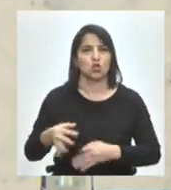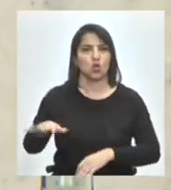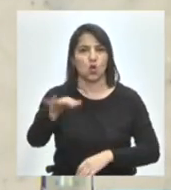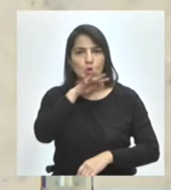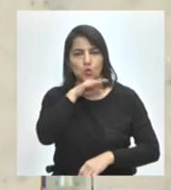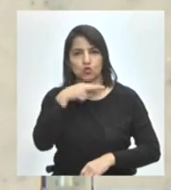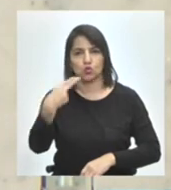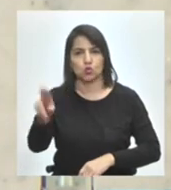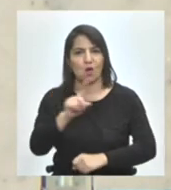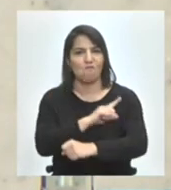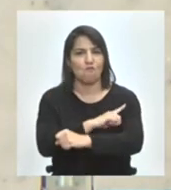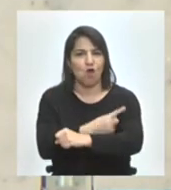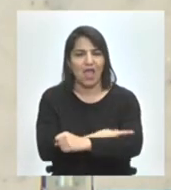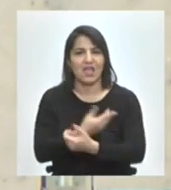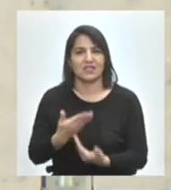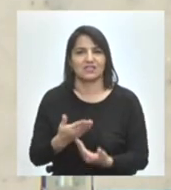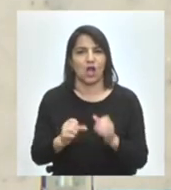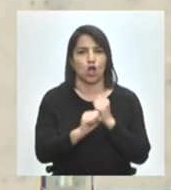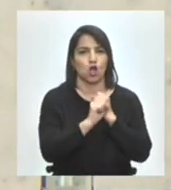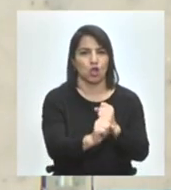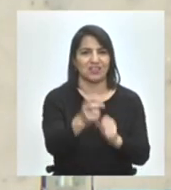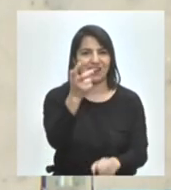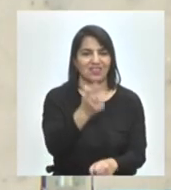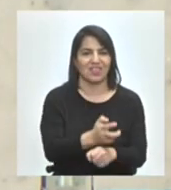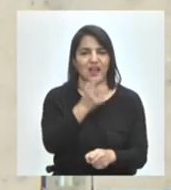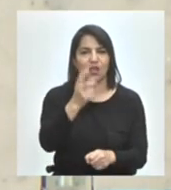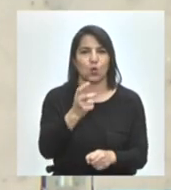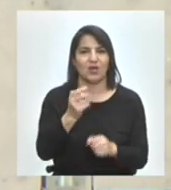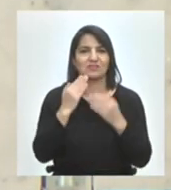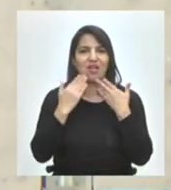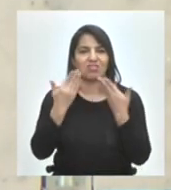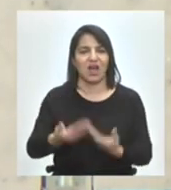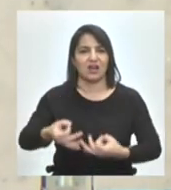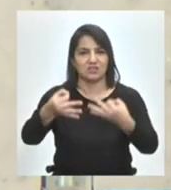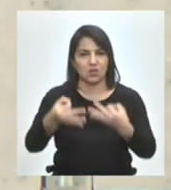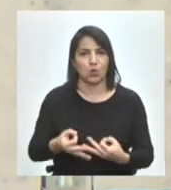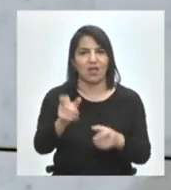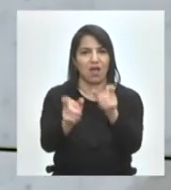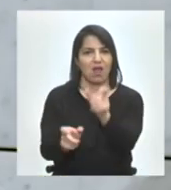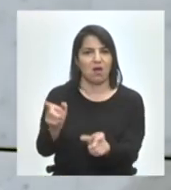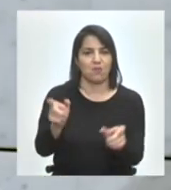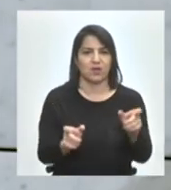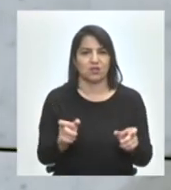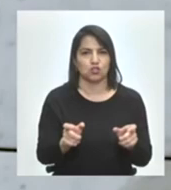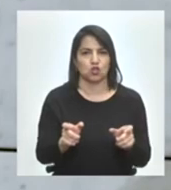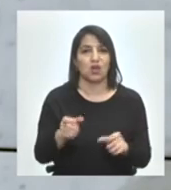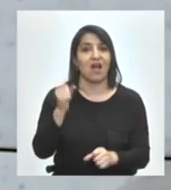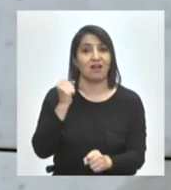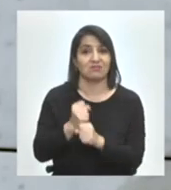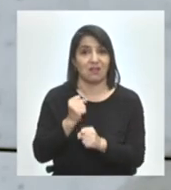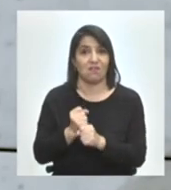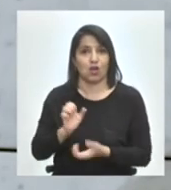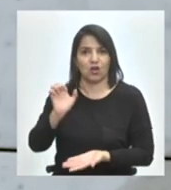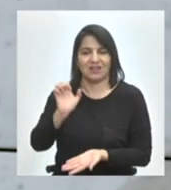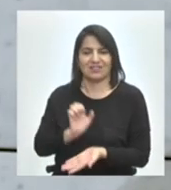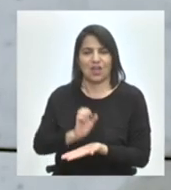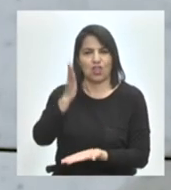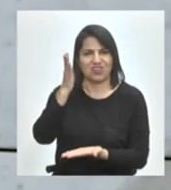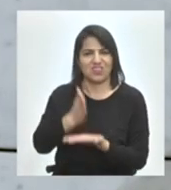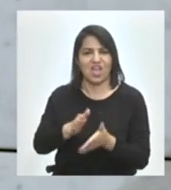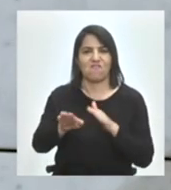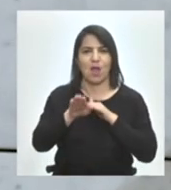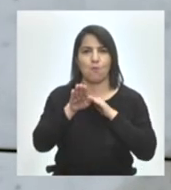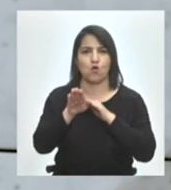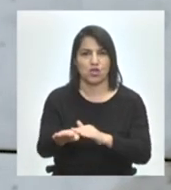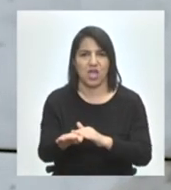de la fuerza para combatir la delincuencia y otorgar seguridad a las personas, tarea que el Estado debe respaldar